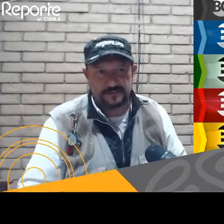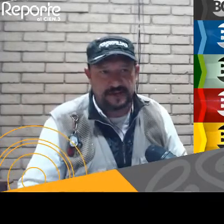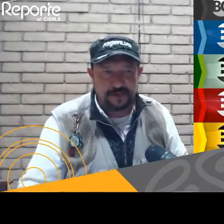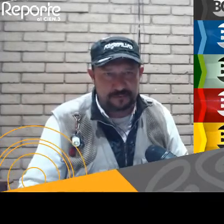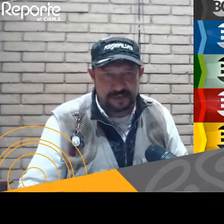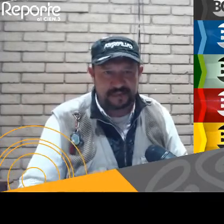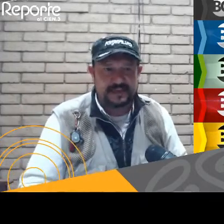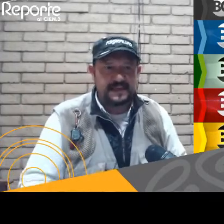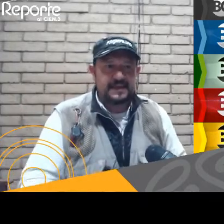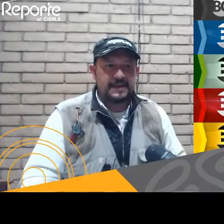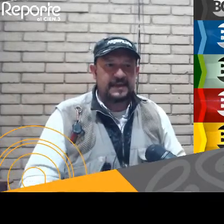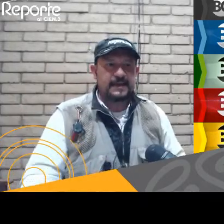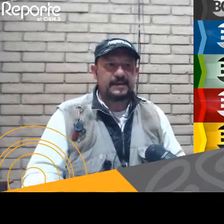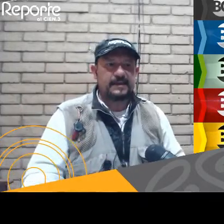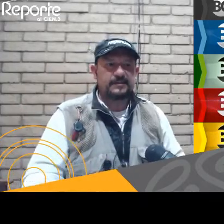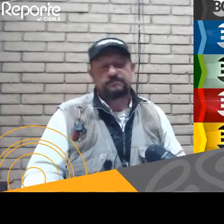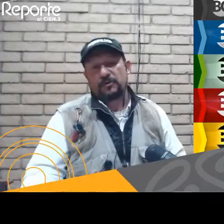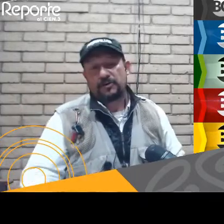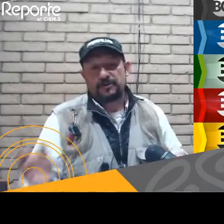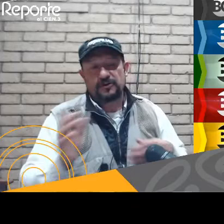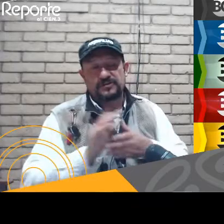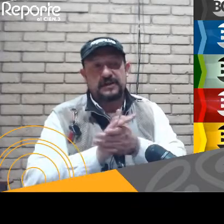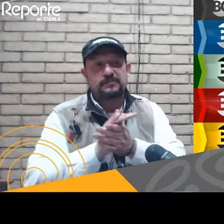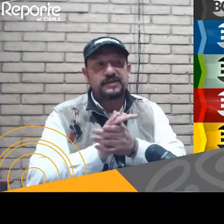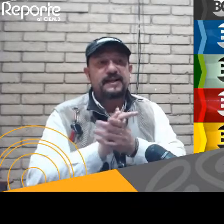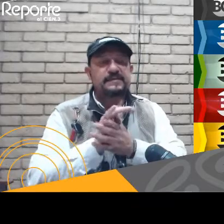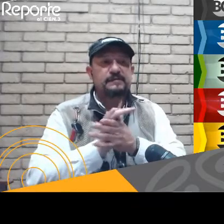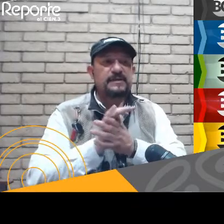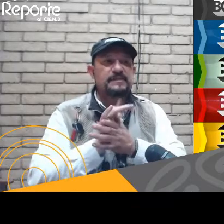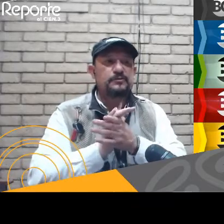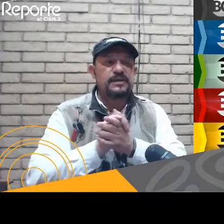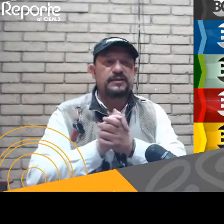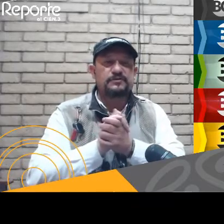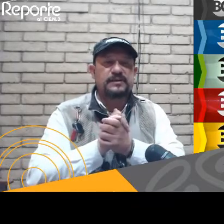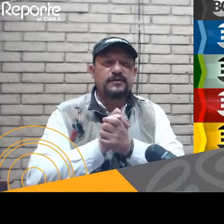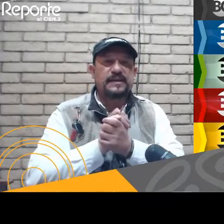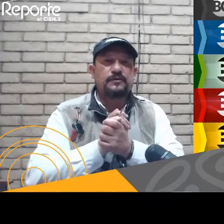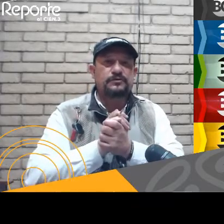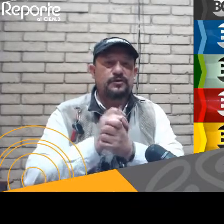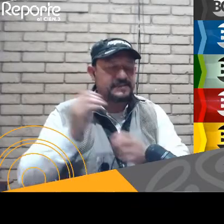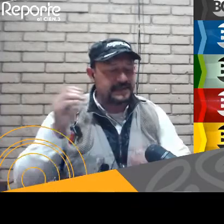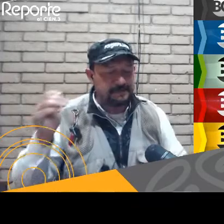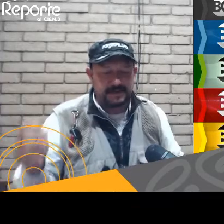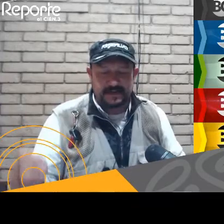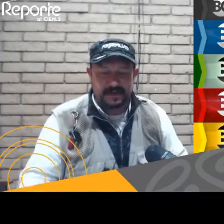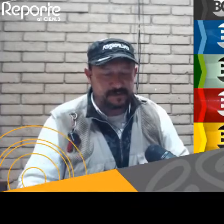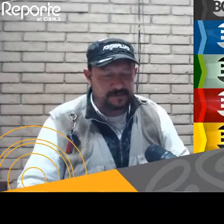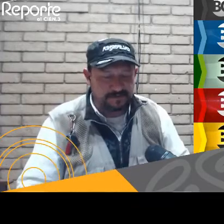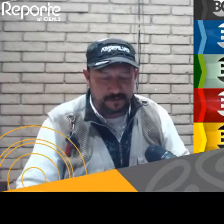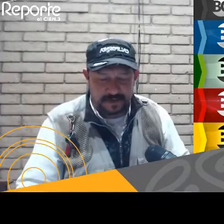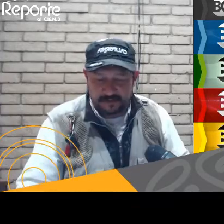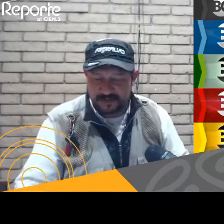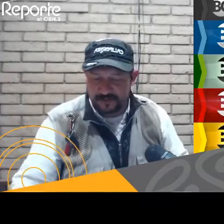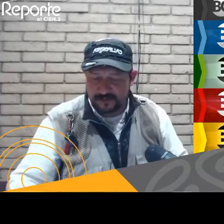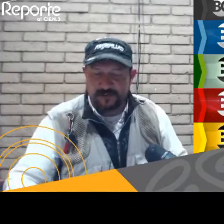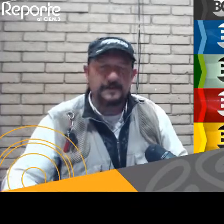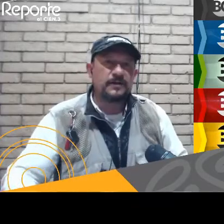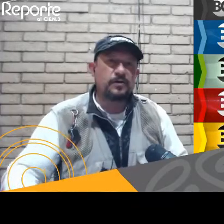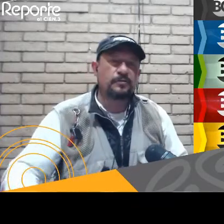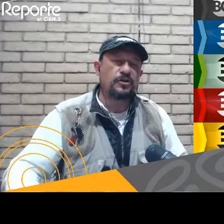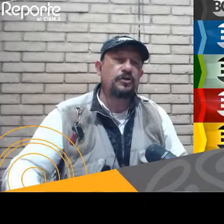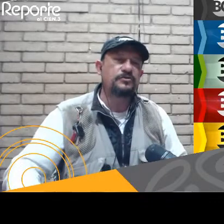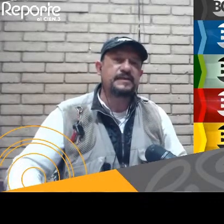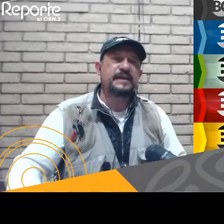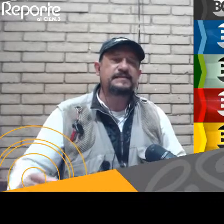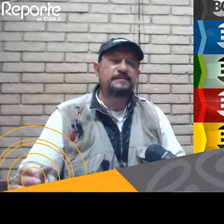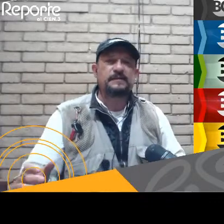hijo, de su hija o de usted. Por lo pronto nos tenemos que ir, estimadísimo Sergio allá en controles en cabina, te agradecemos el favor de tu atención